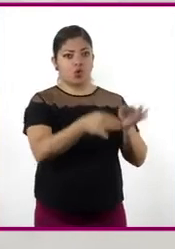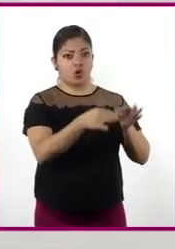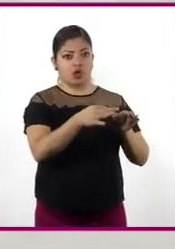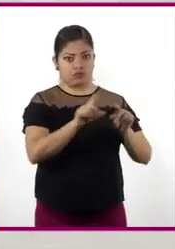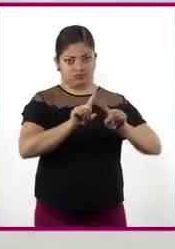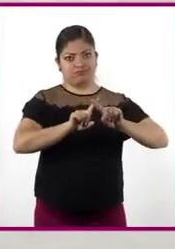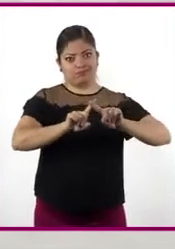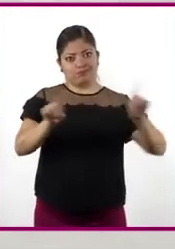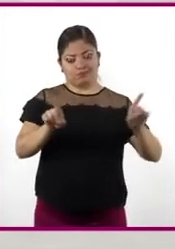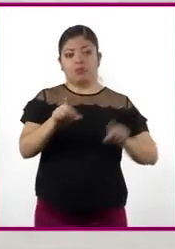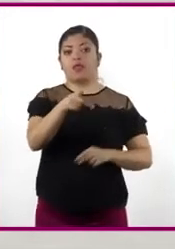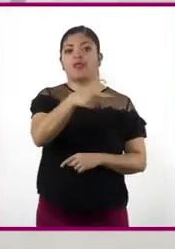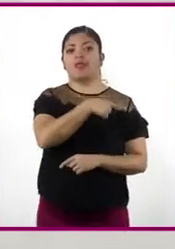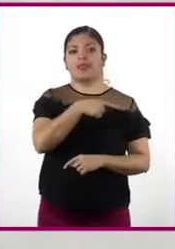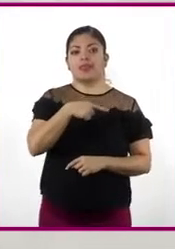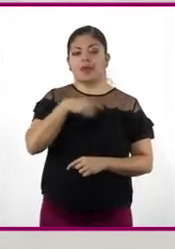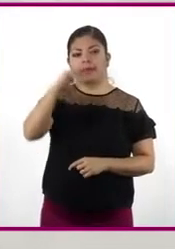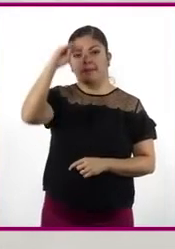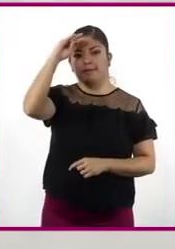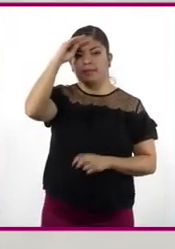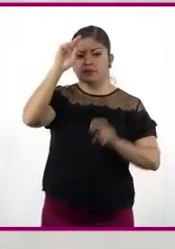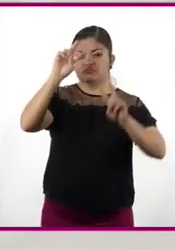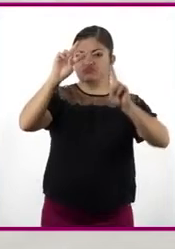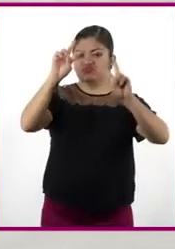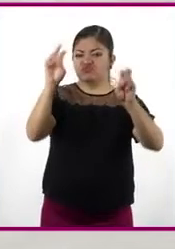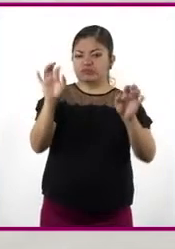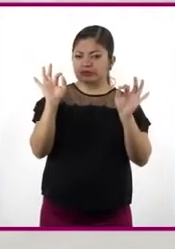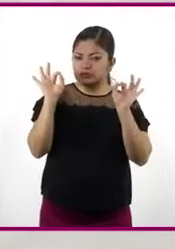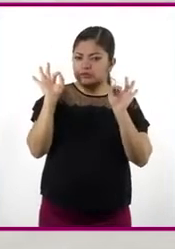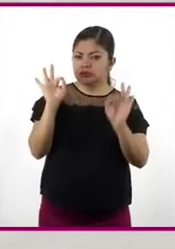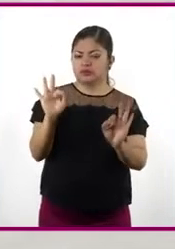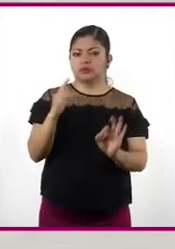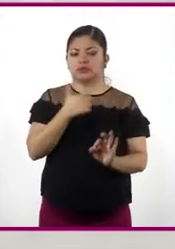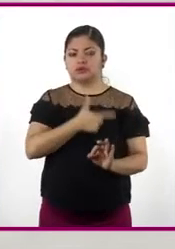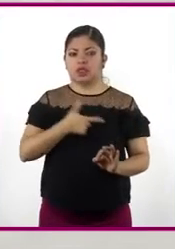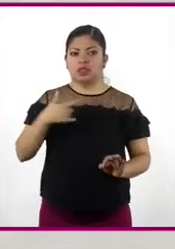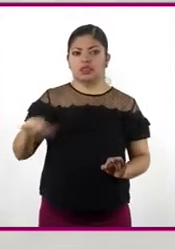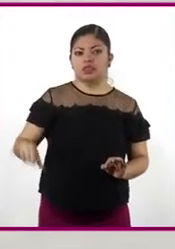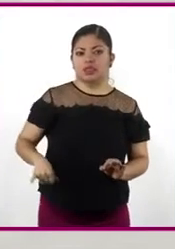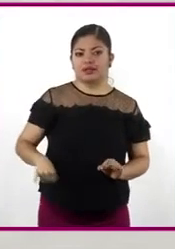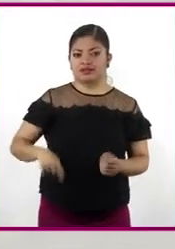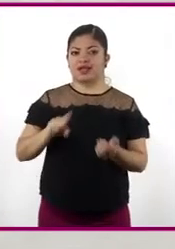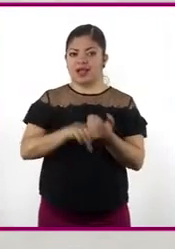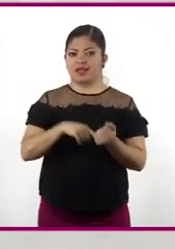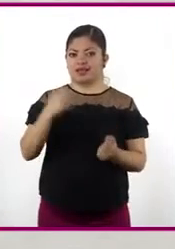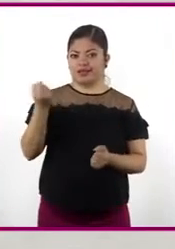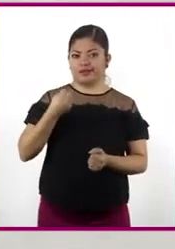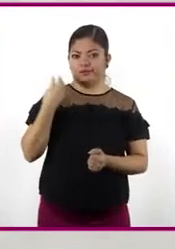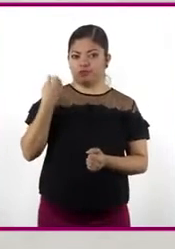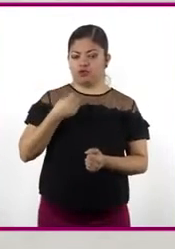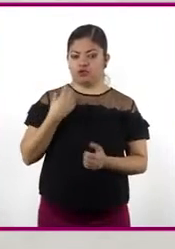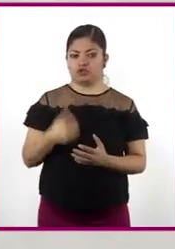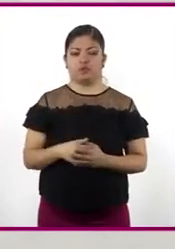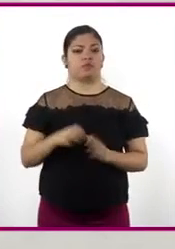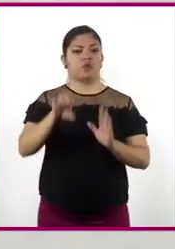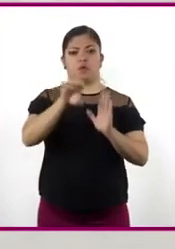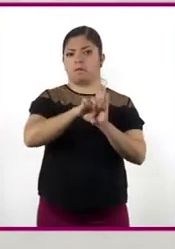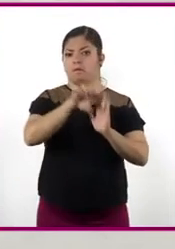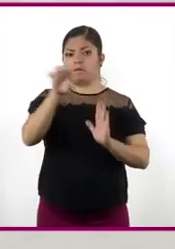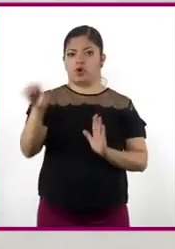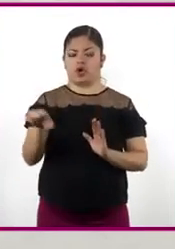Debemos pensar un título atractivo que sea representativo del contenido de nuestra exposición. Por